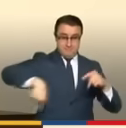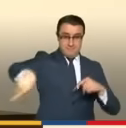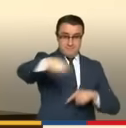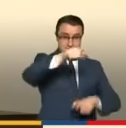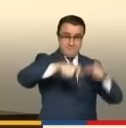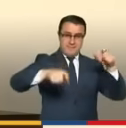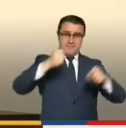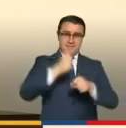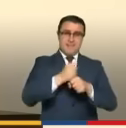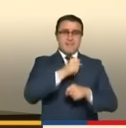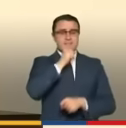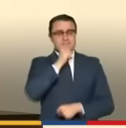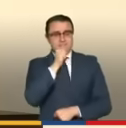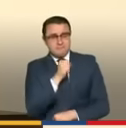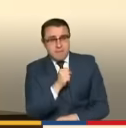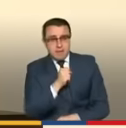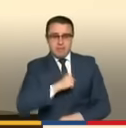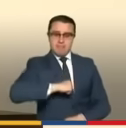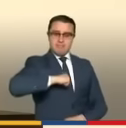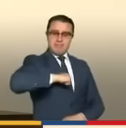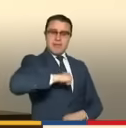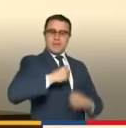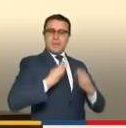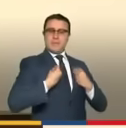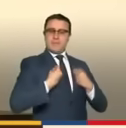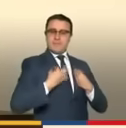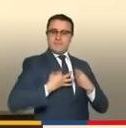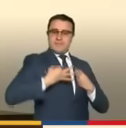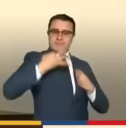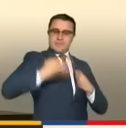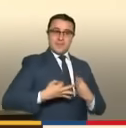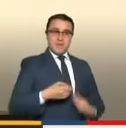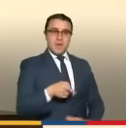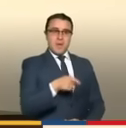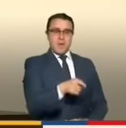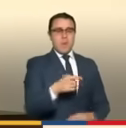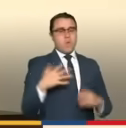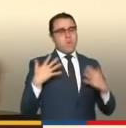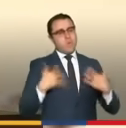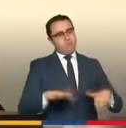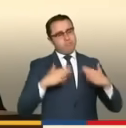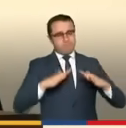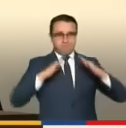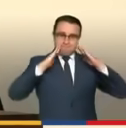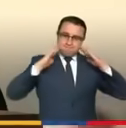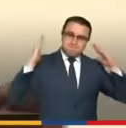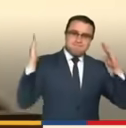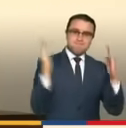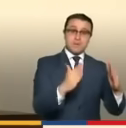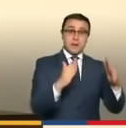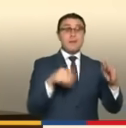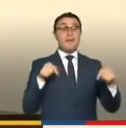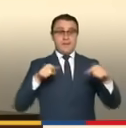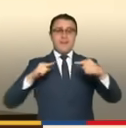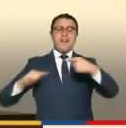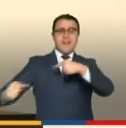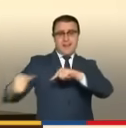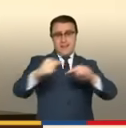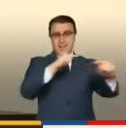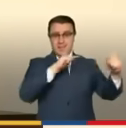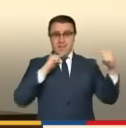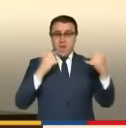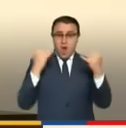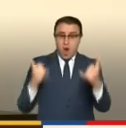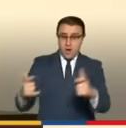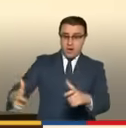dignamente, indudablemente es una discusión hermosa, hoy atraviesa nuestros rincones parlamentarios